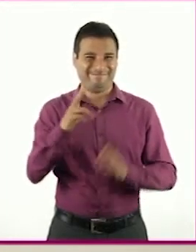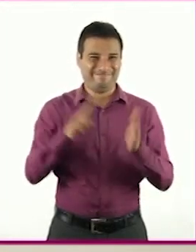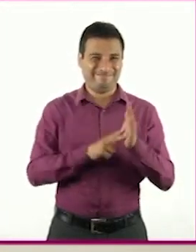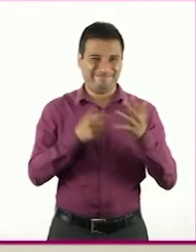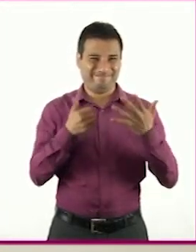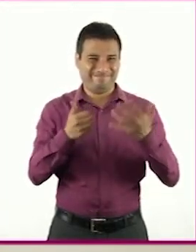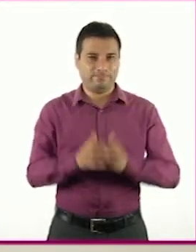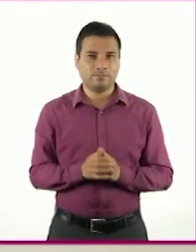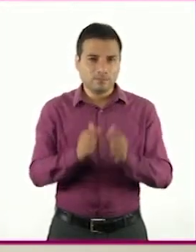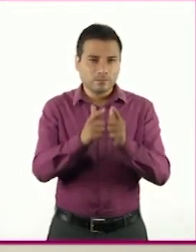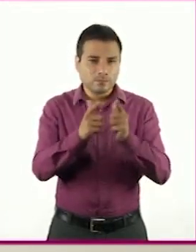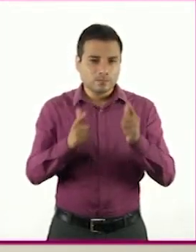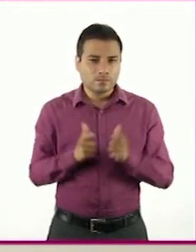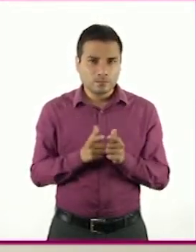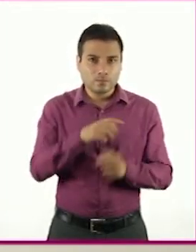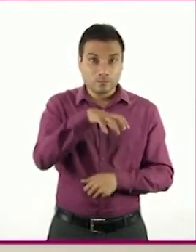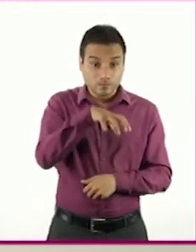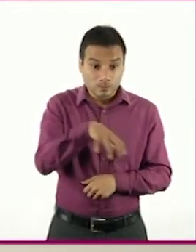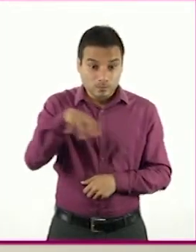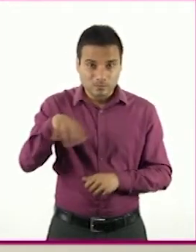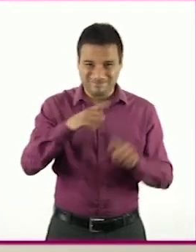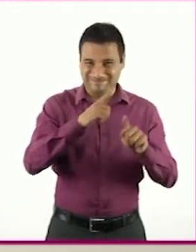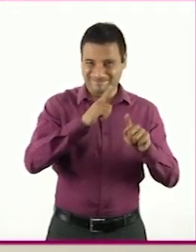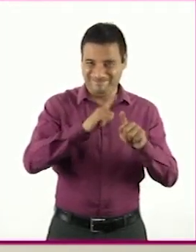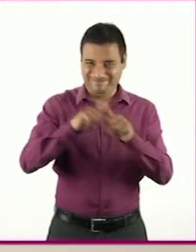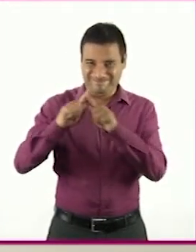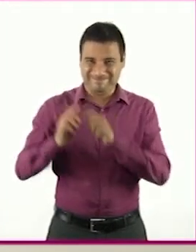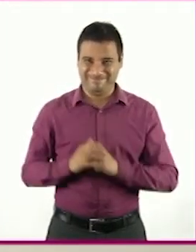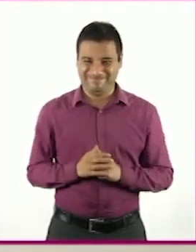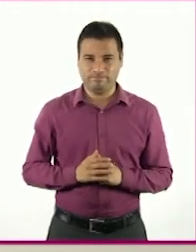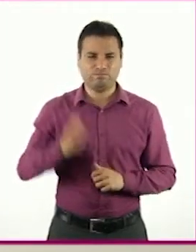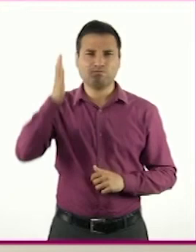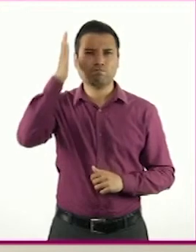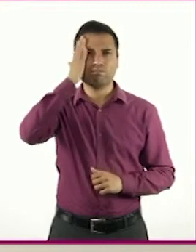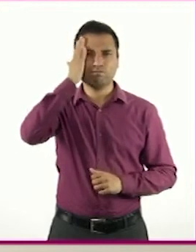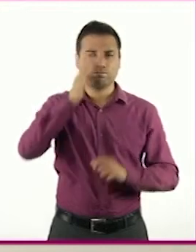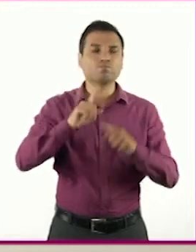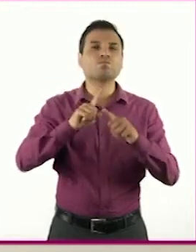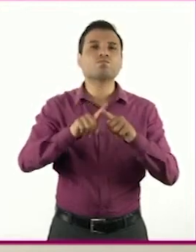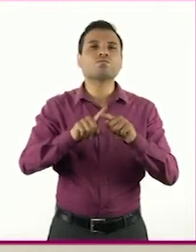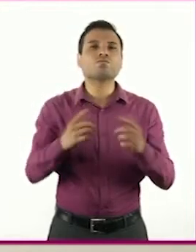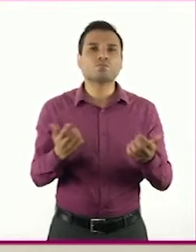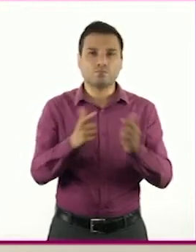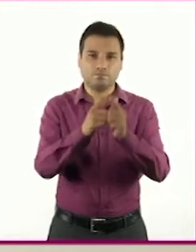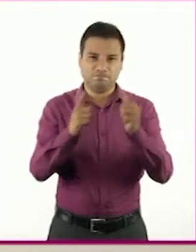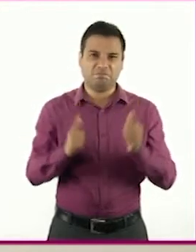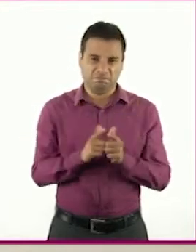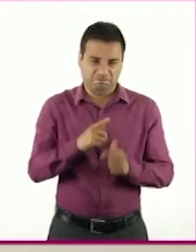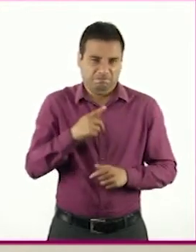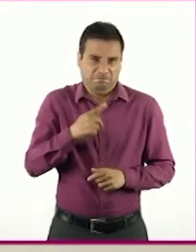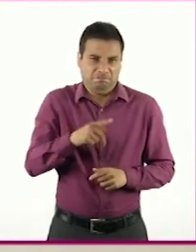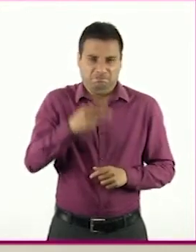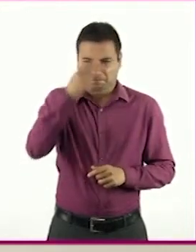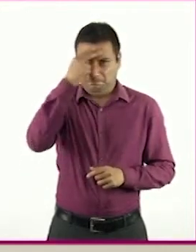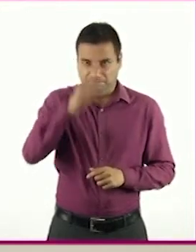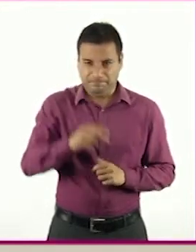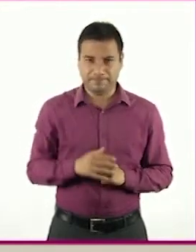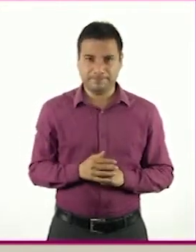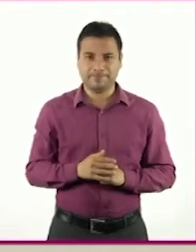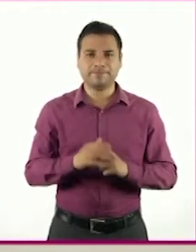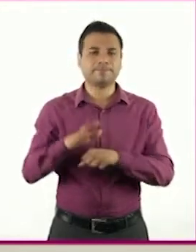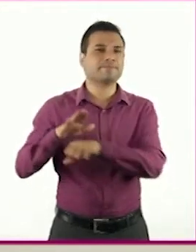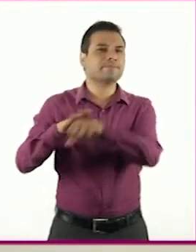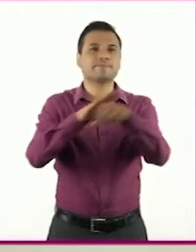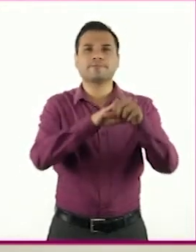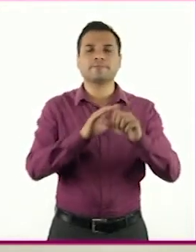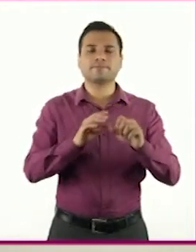de diversas comunidades de migrantes indocumentados, comandados principalmente por los grupos de origen mexicano, convocaron al paro